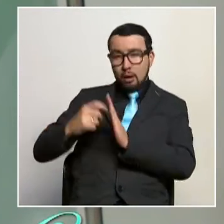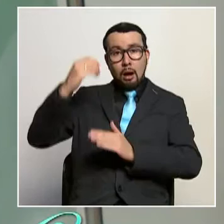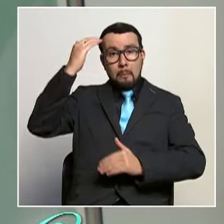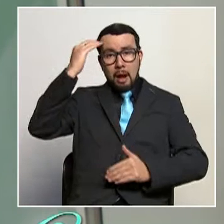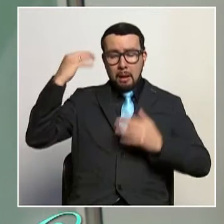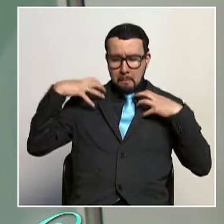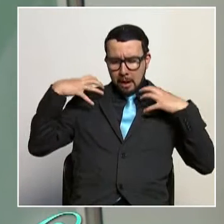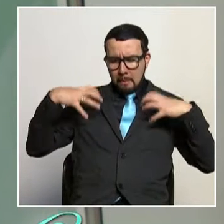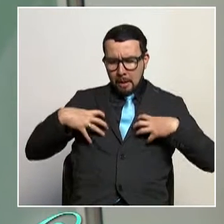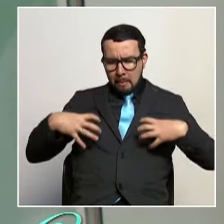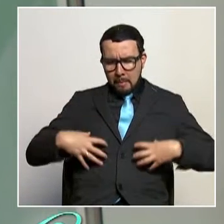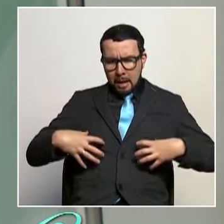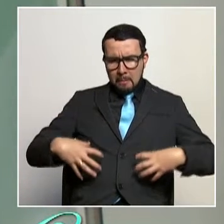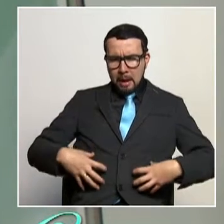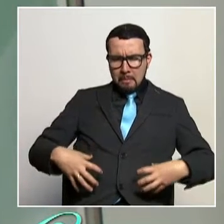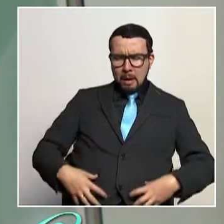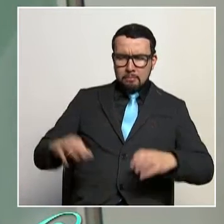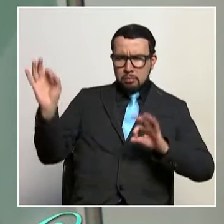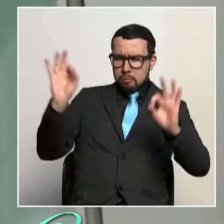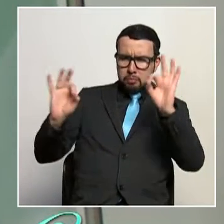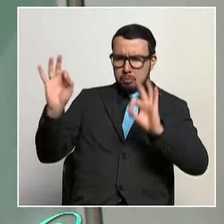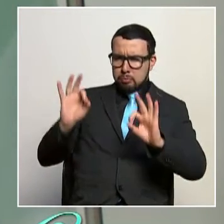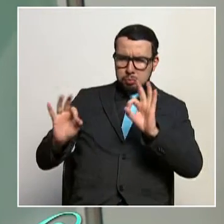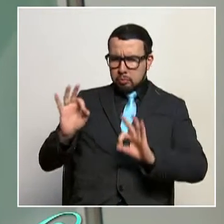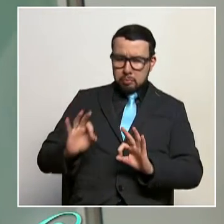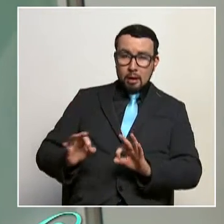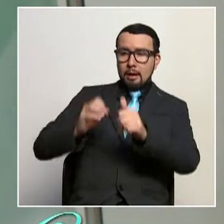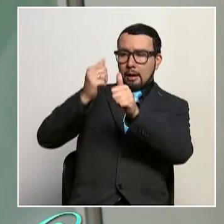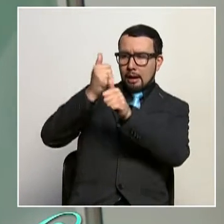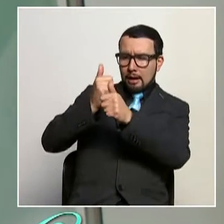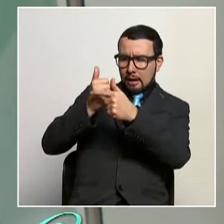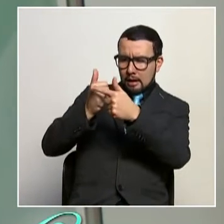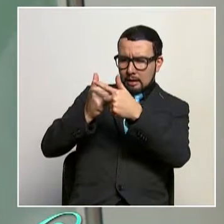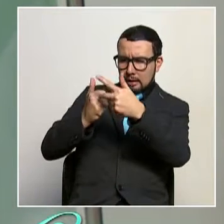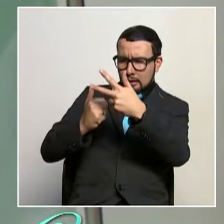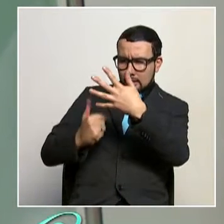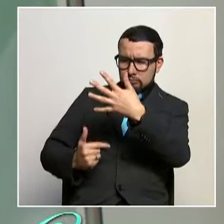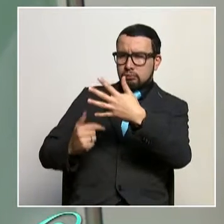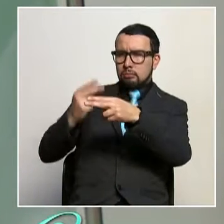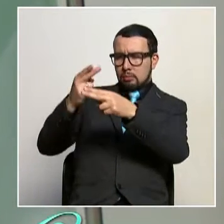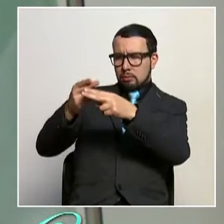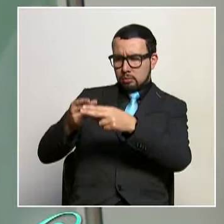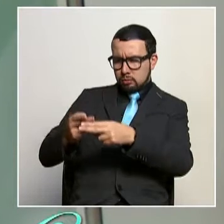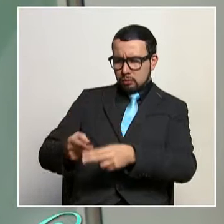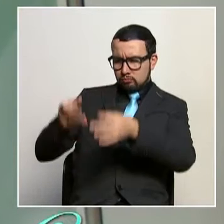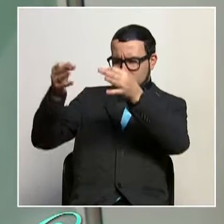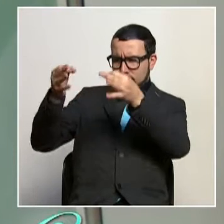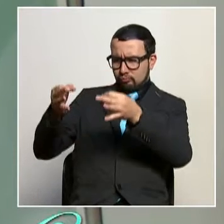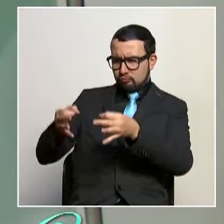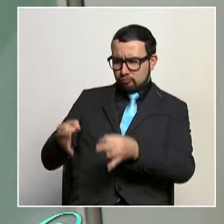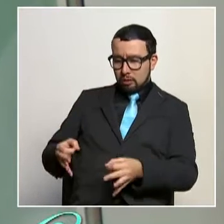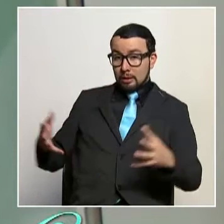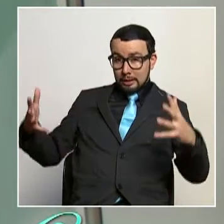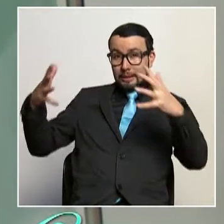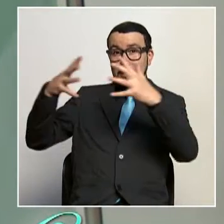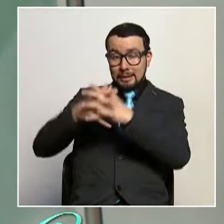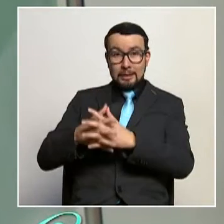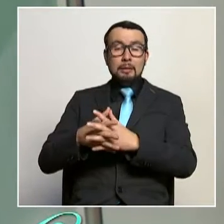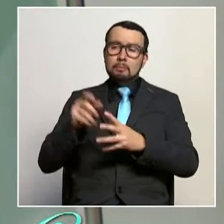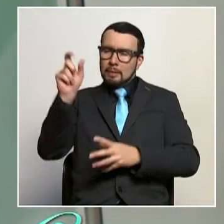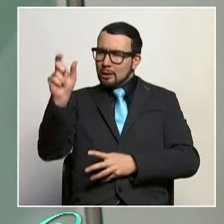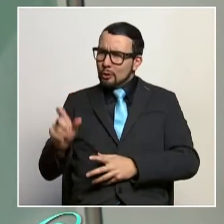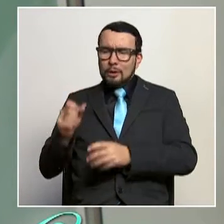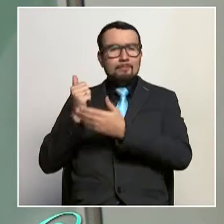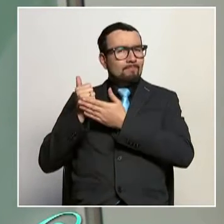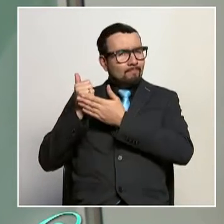patologías, porque de todas maneras necesitamos calificar cada una de las patologías y ponerles un nombre, pero nos interesa más esta personita